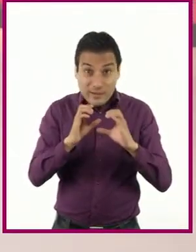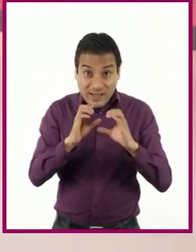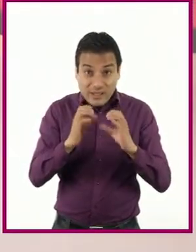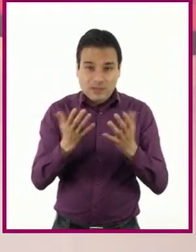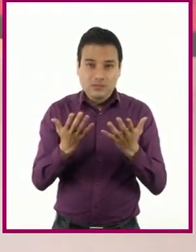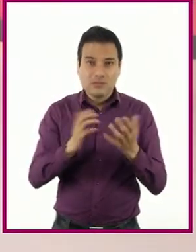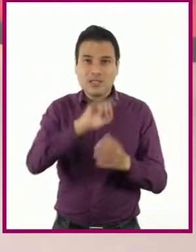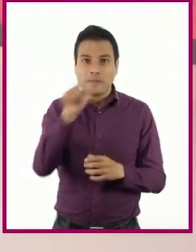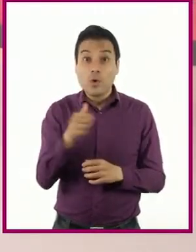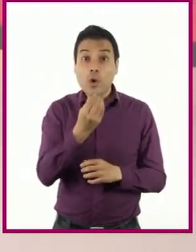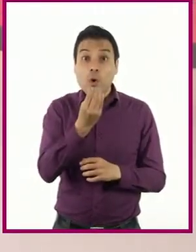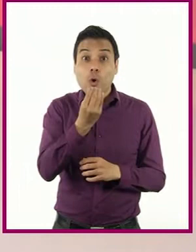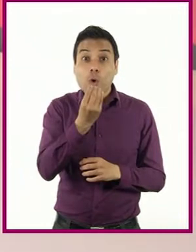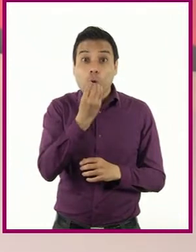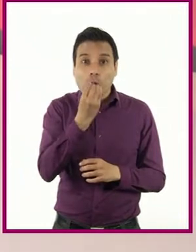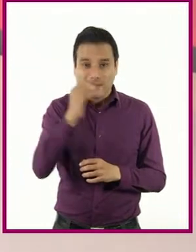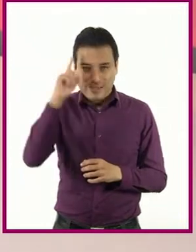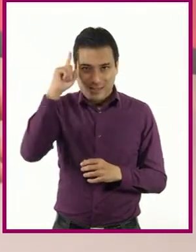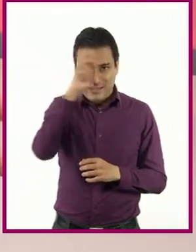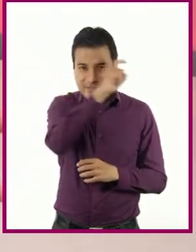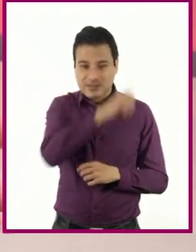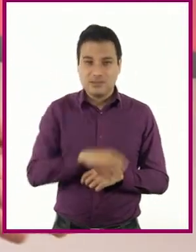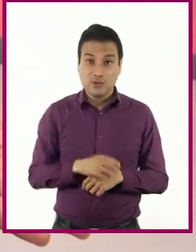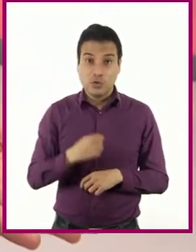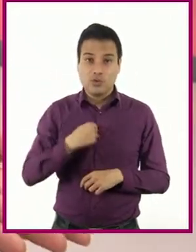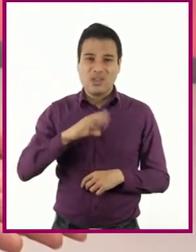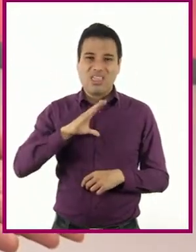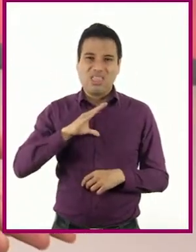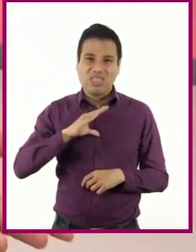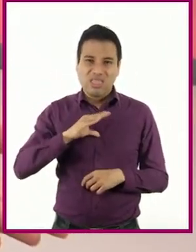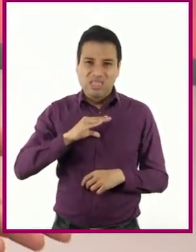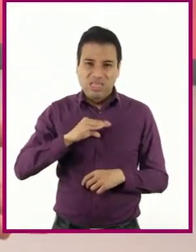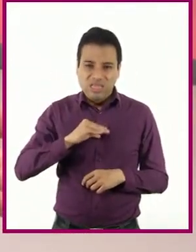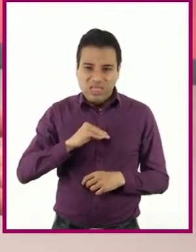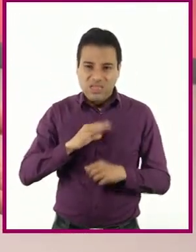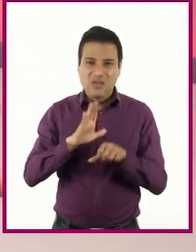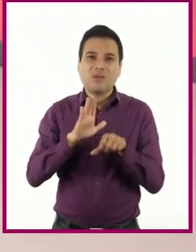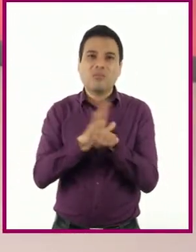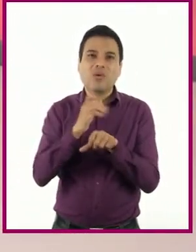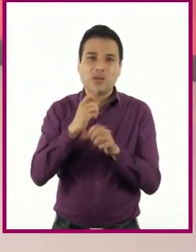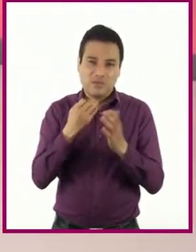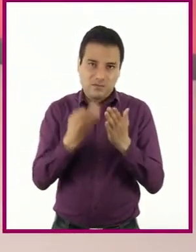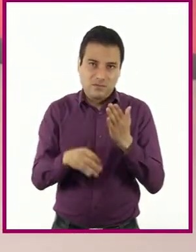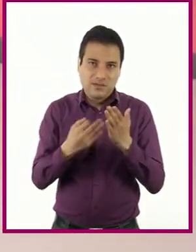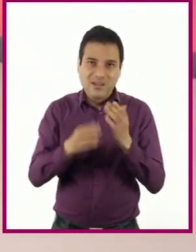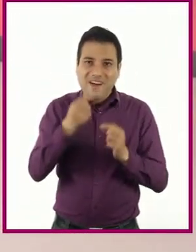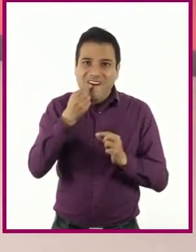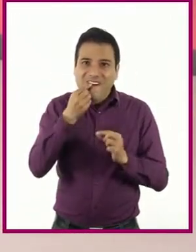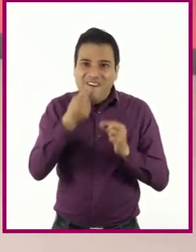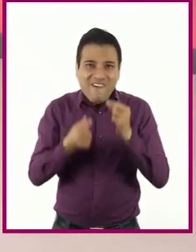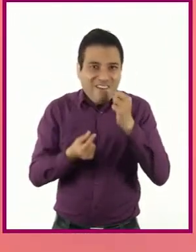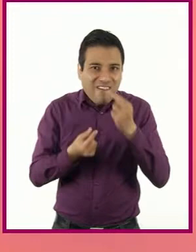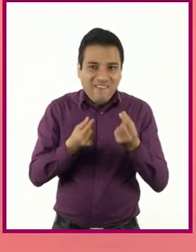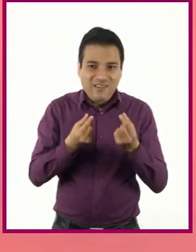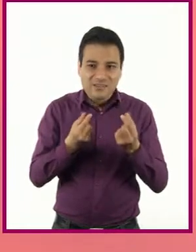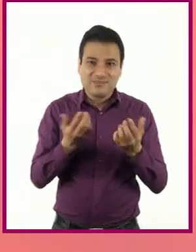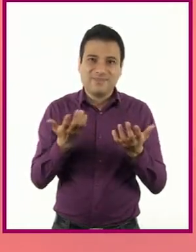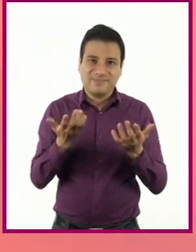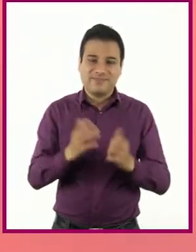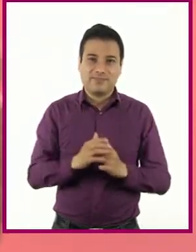e incluso nuestra autoestima se vería afectada por la ausencia de algunas piezas dentales.